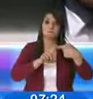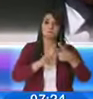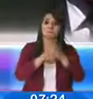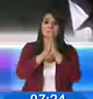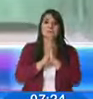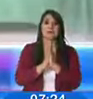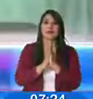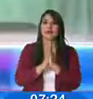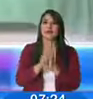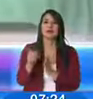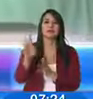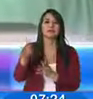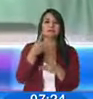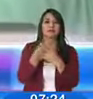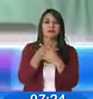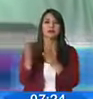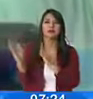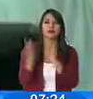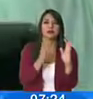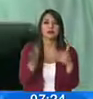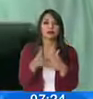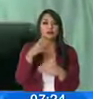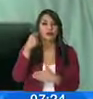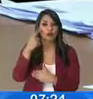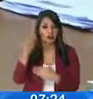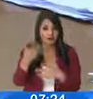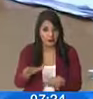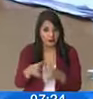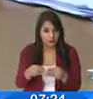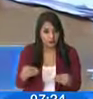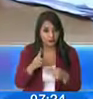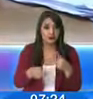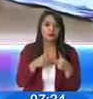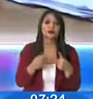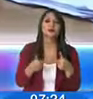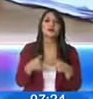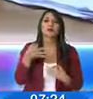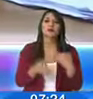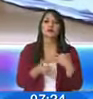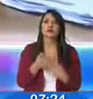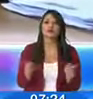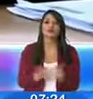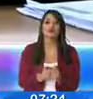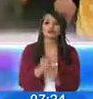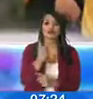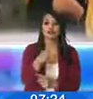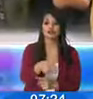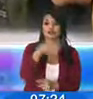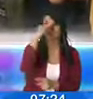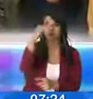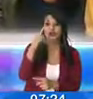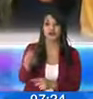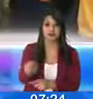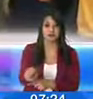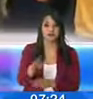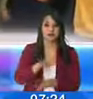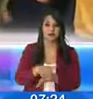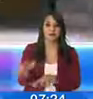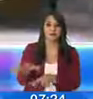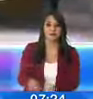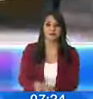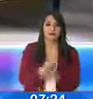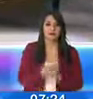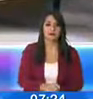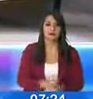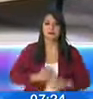pedido de revocatoria a la prisión preventiva en contra de Correa y el juzgamiento abreviado, a los dos agentes detenidos por el secuestro, que